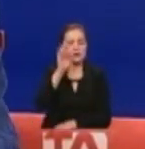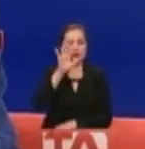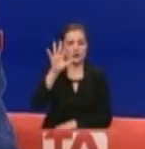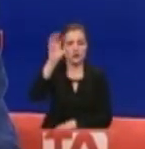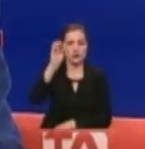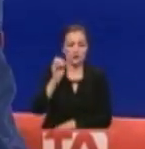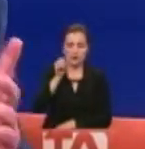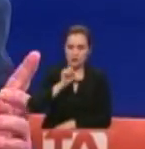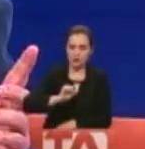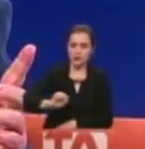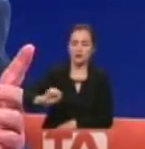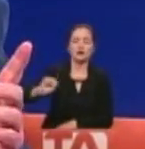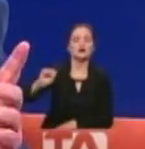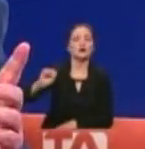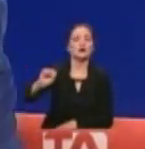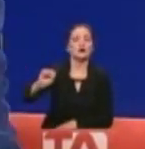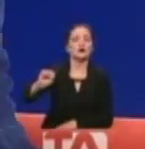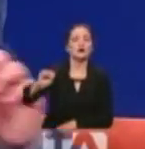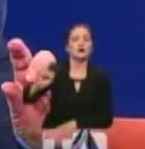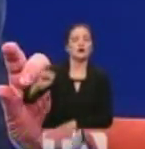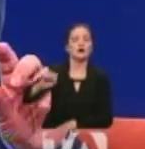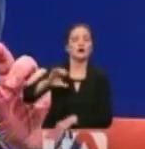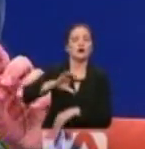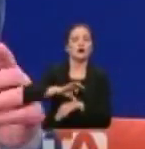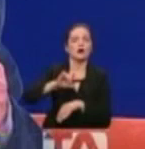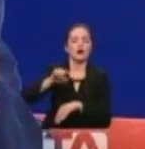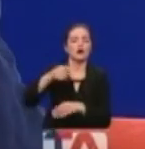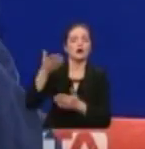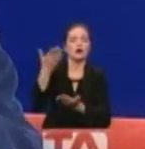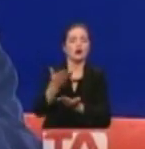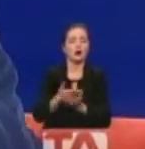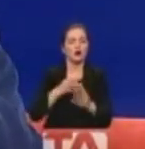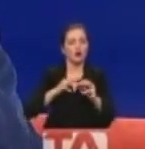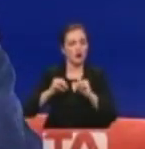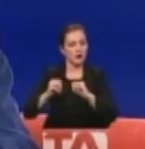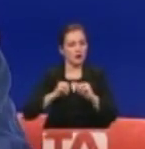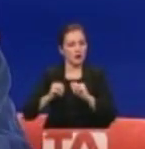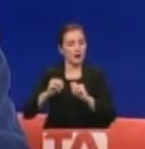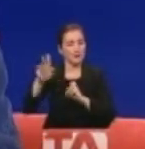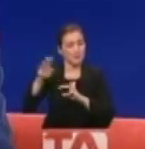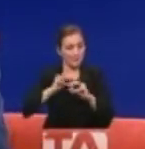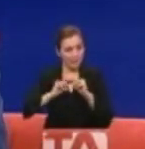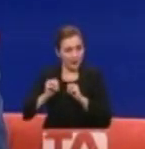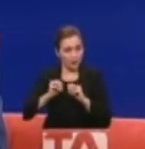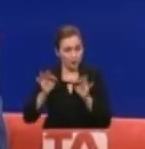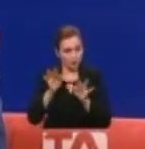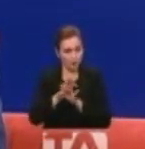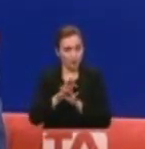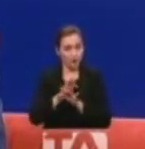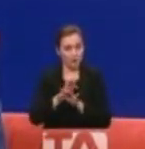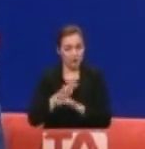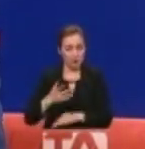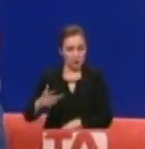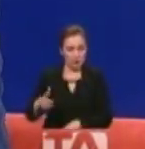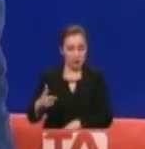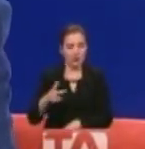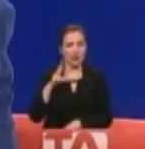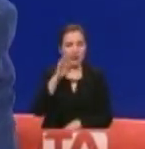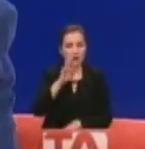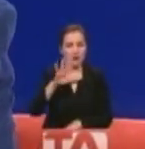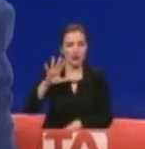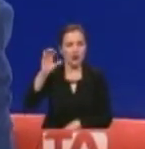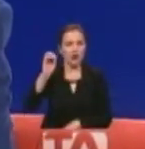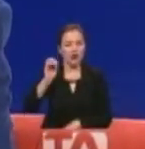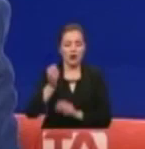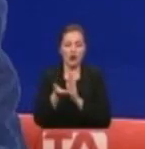75% de los viajes se hacen al llamado hipercentro donde está el metro. Uh-huh. El rato que el metro empiece a funcionar, esta cifra de 75 va a pasar